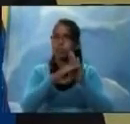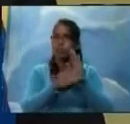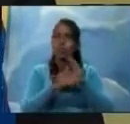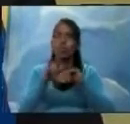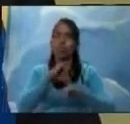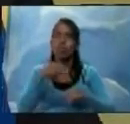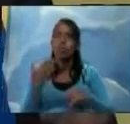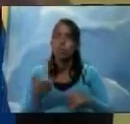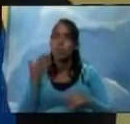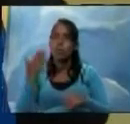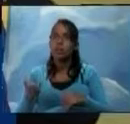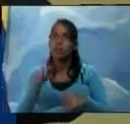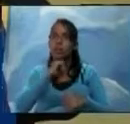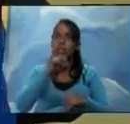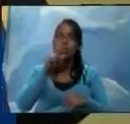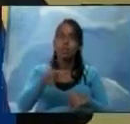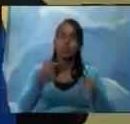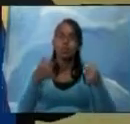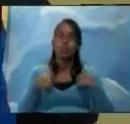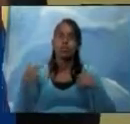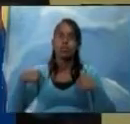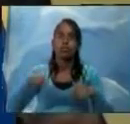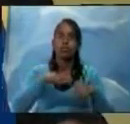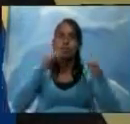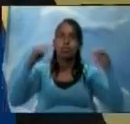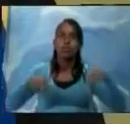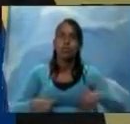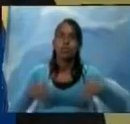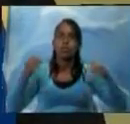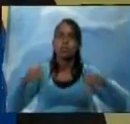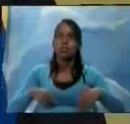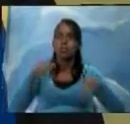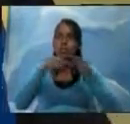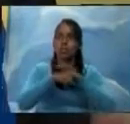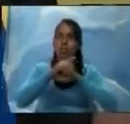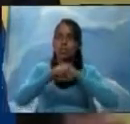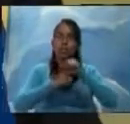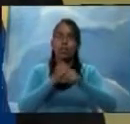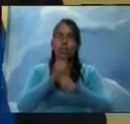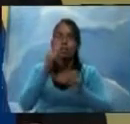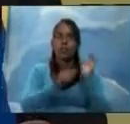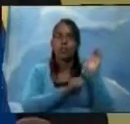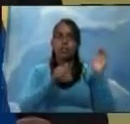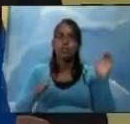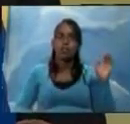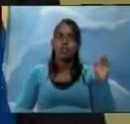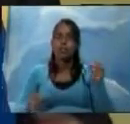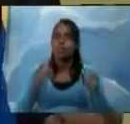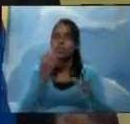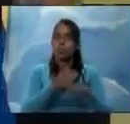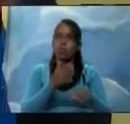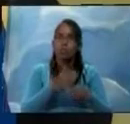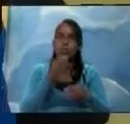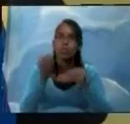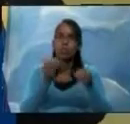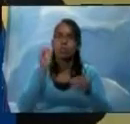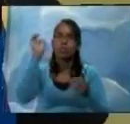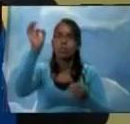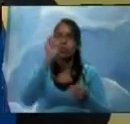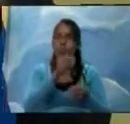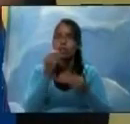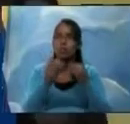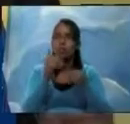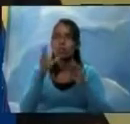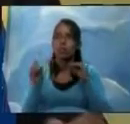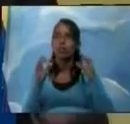que importa es que usted y yo nos esforcemos dentro de la obra del Señor. No importa cómo tú prediques, cómo tú hables, cómo tú